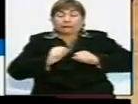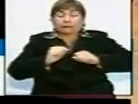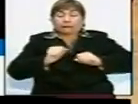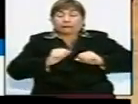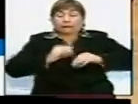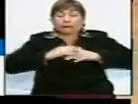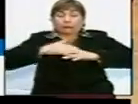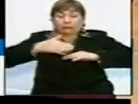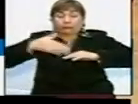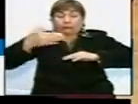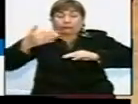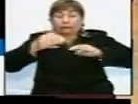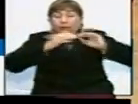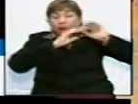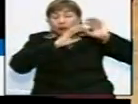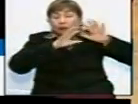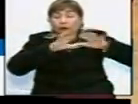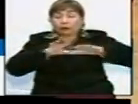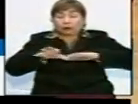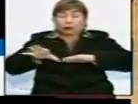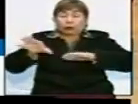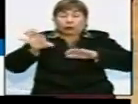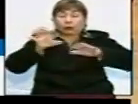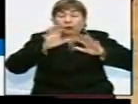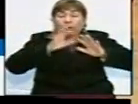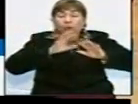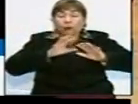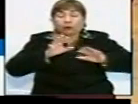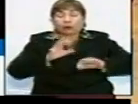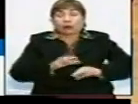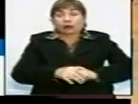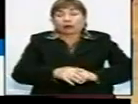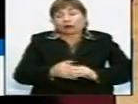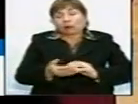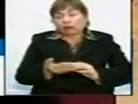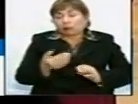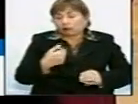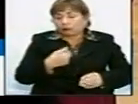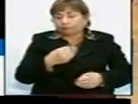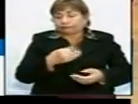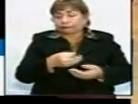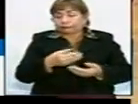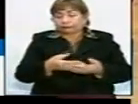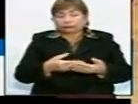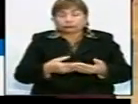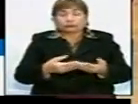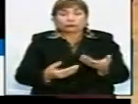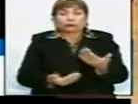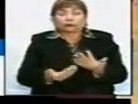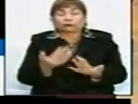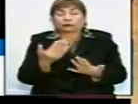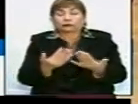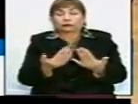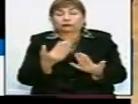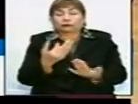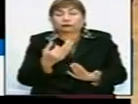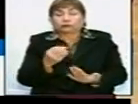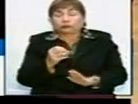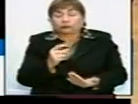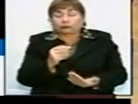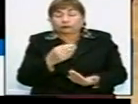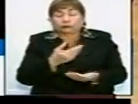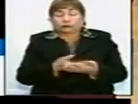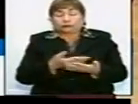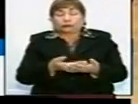va a continuar es más como habíamos mencionado creo que una reunión anterior viendo el tema de incendios forestales el